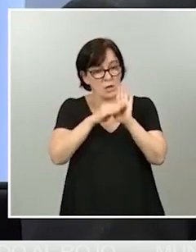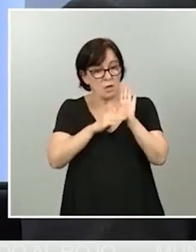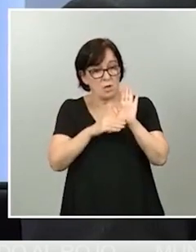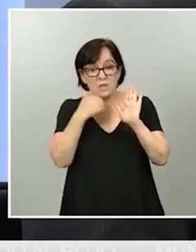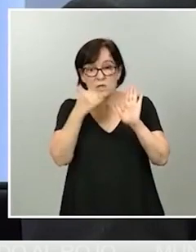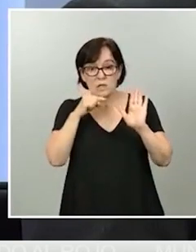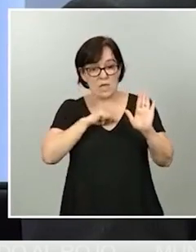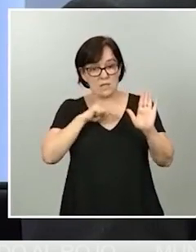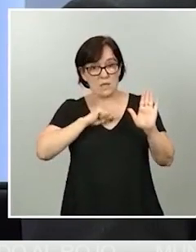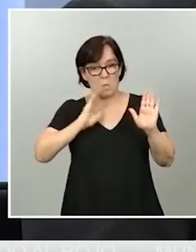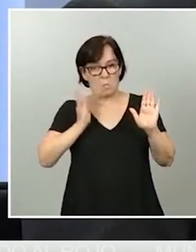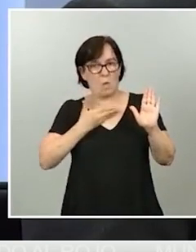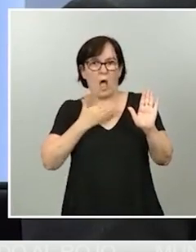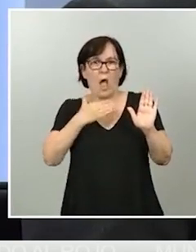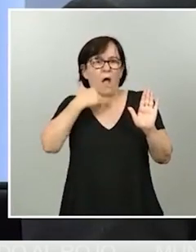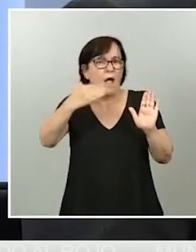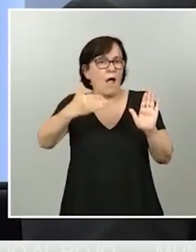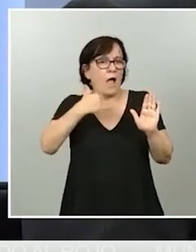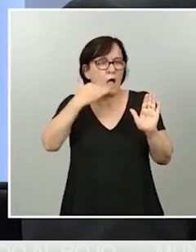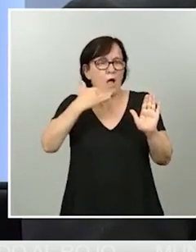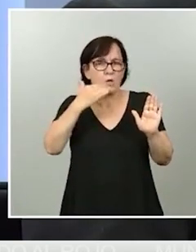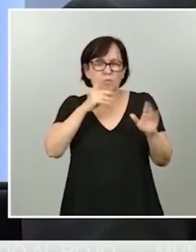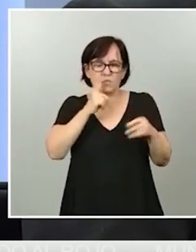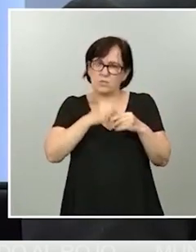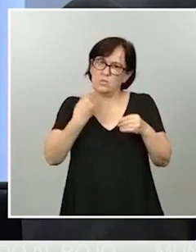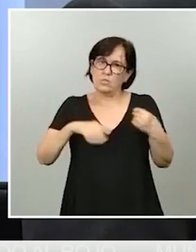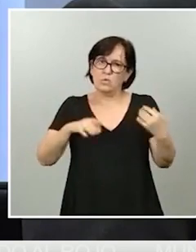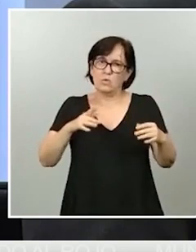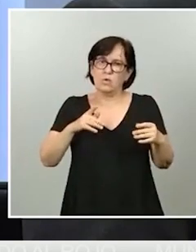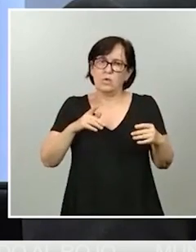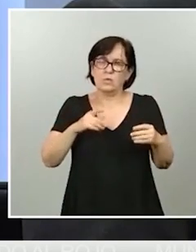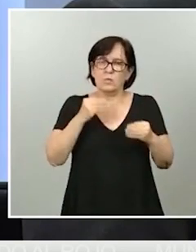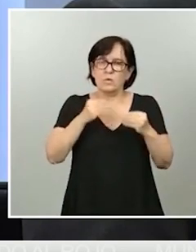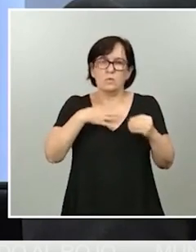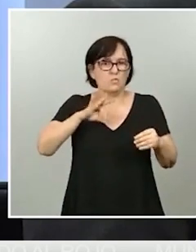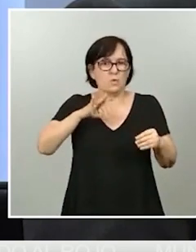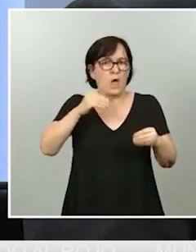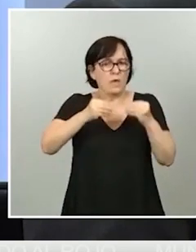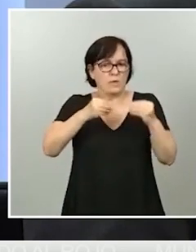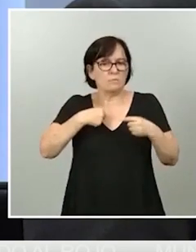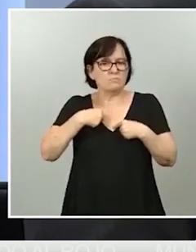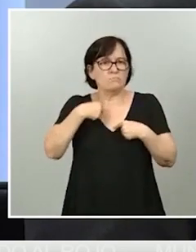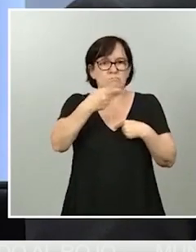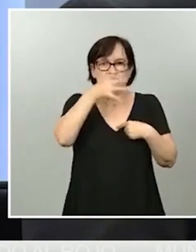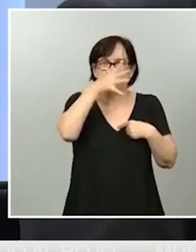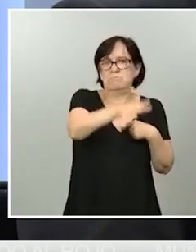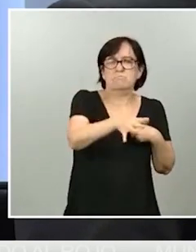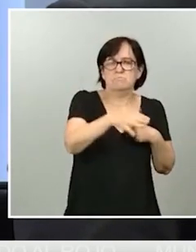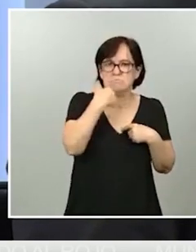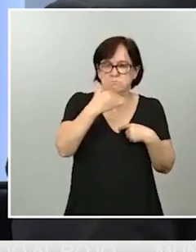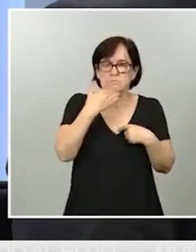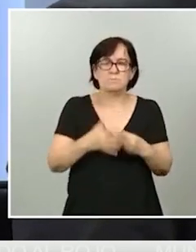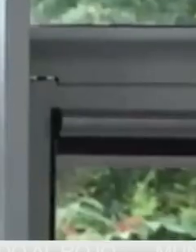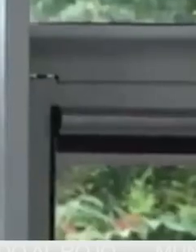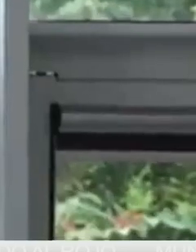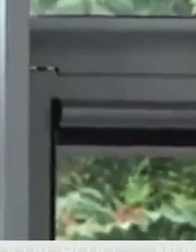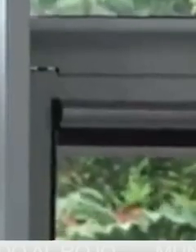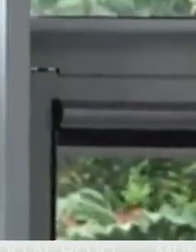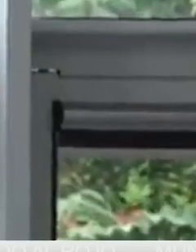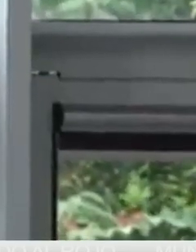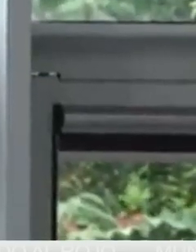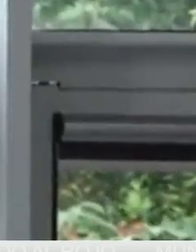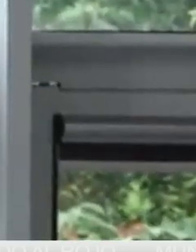una señora que se llamaba Dina y se sigue llamando de igual forma, la visionó, no